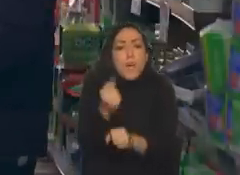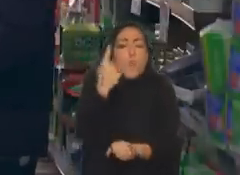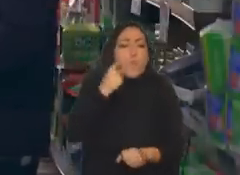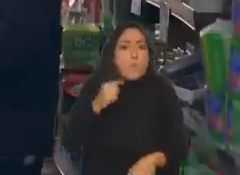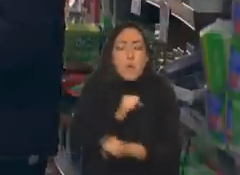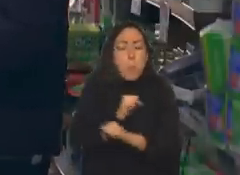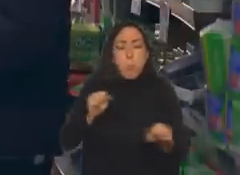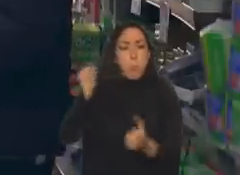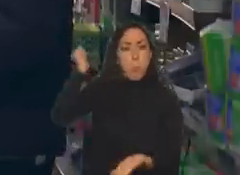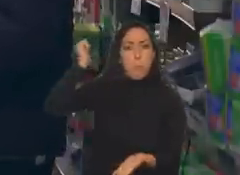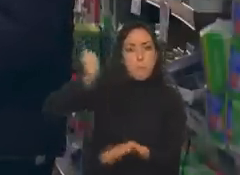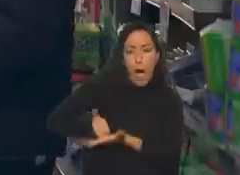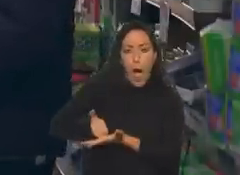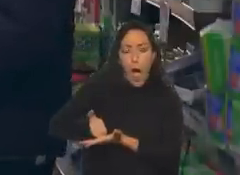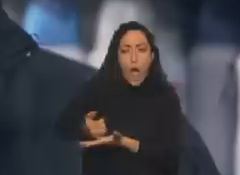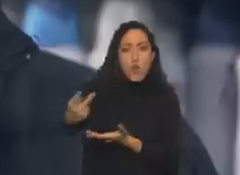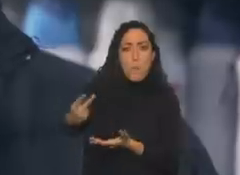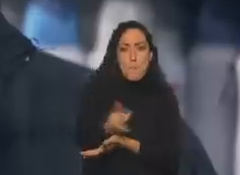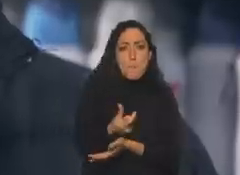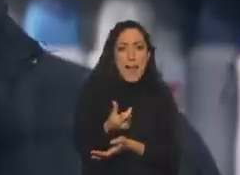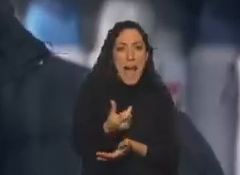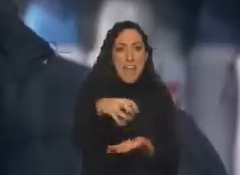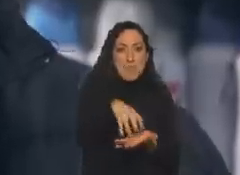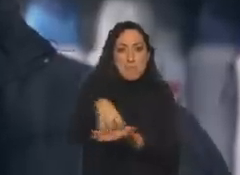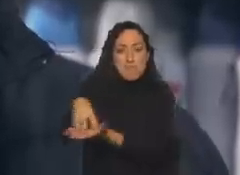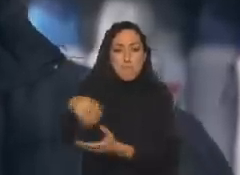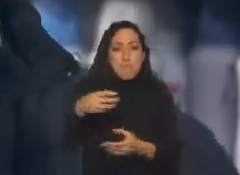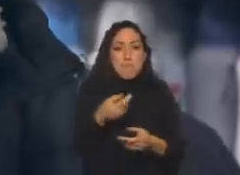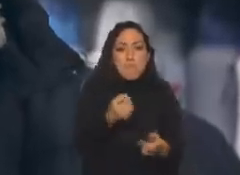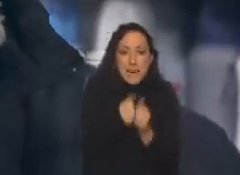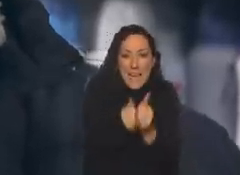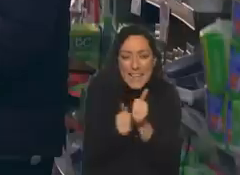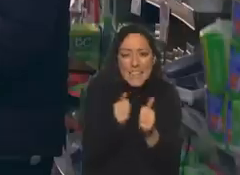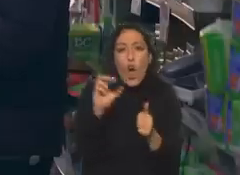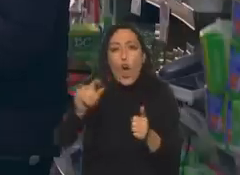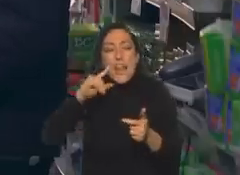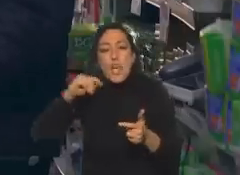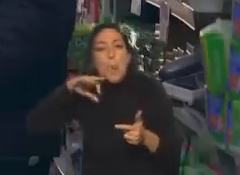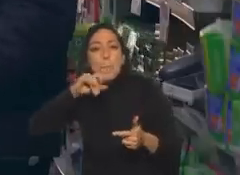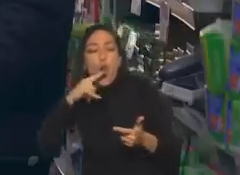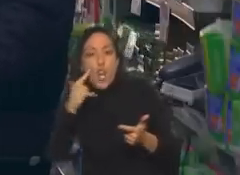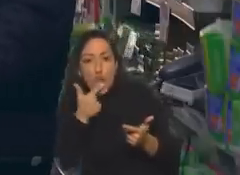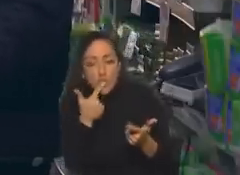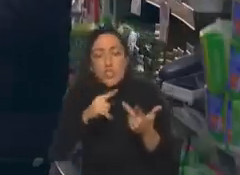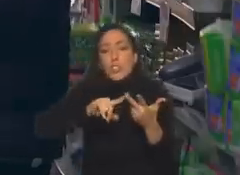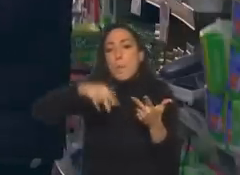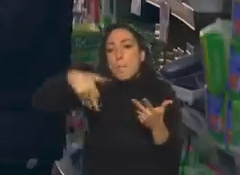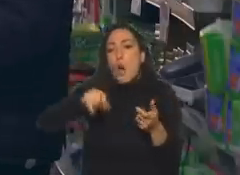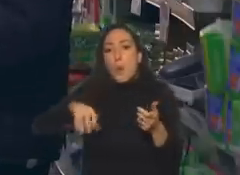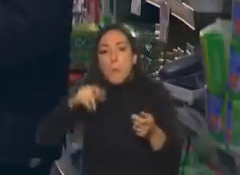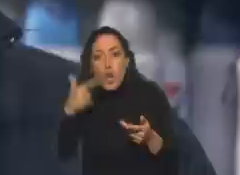estos grandes compradores de empresas, ¿no? Los distintos monopolios, oligopolios, que se adueñaron, empezaron a